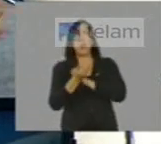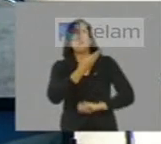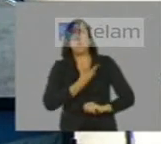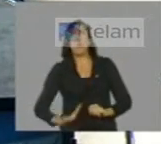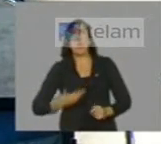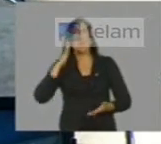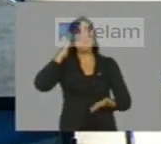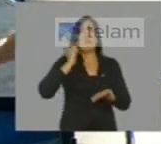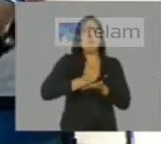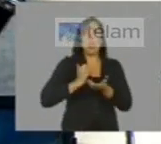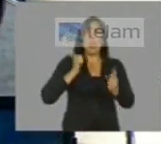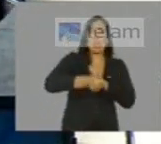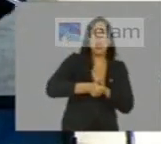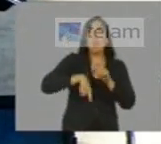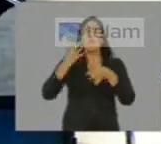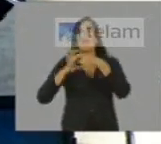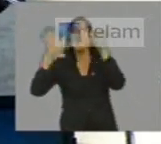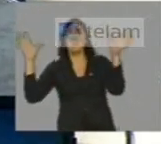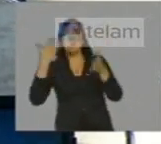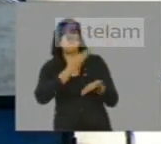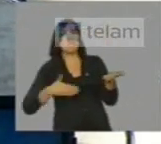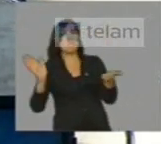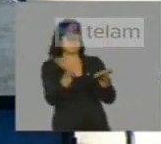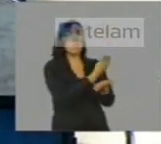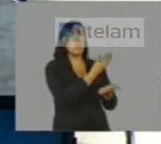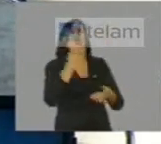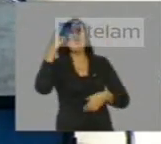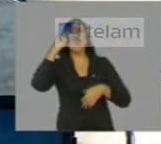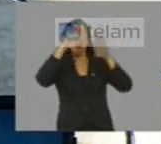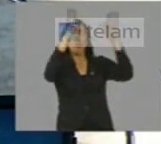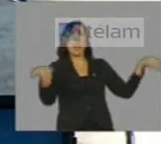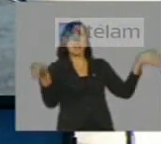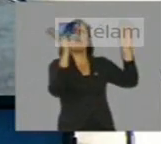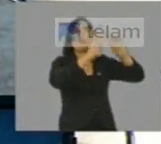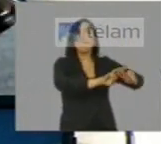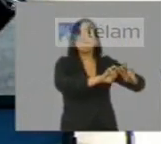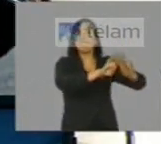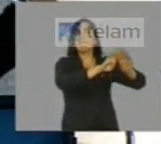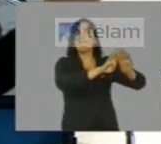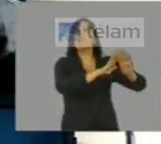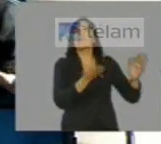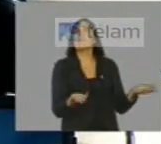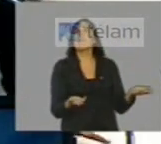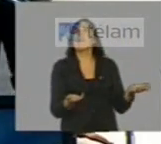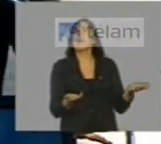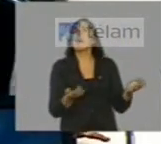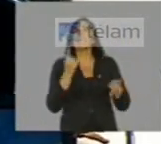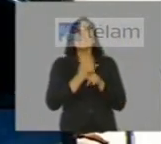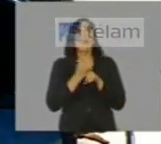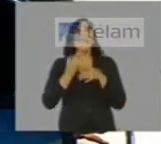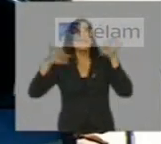democracias, echaban presidentes, cerraban el Congreso y había un sector que siempre